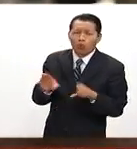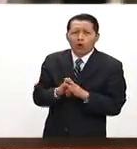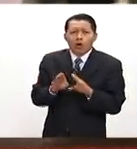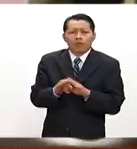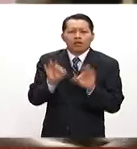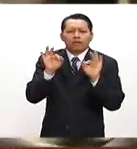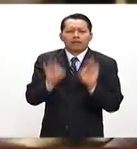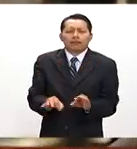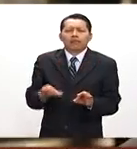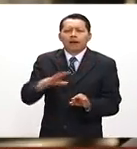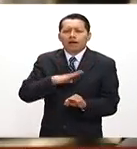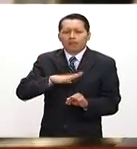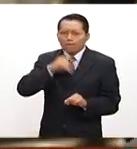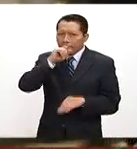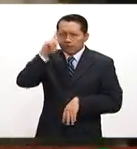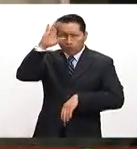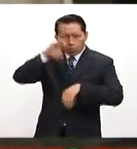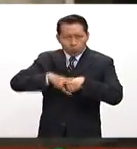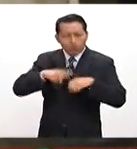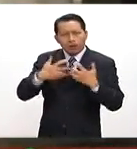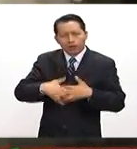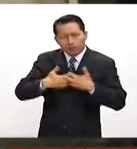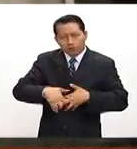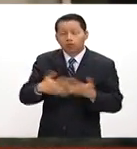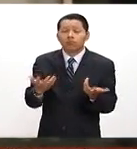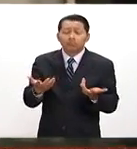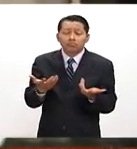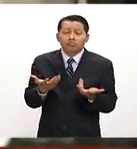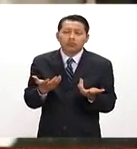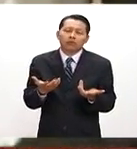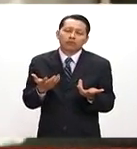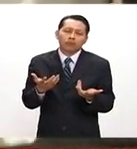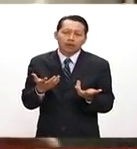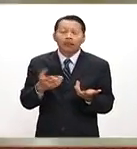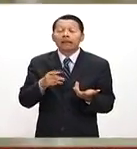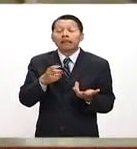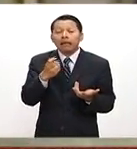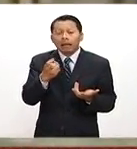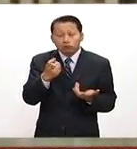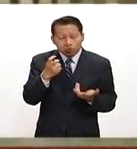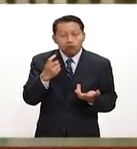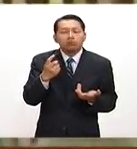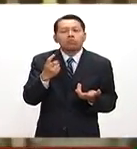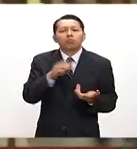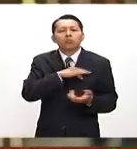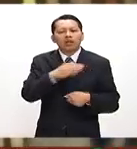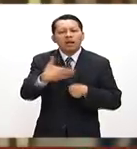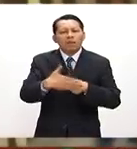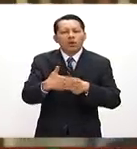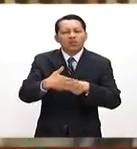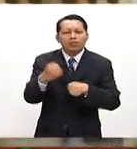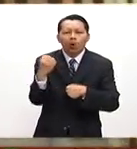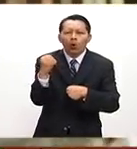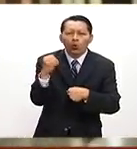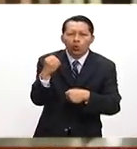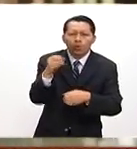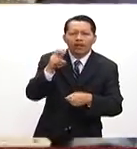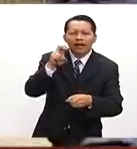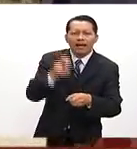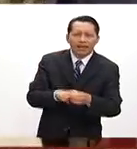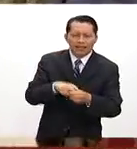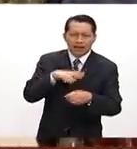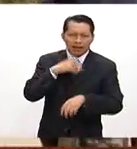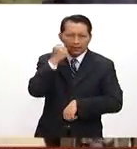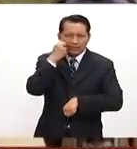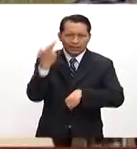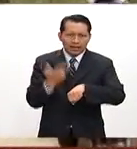asumidas esta cultura del emprendimiento. De hecho, se va a llevar a cabo el próximo octubre en la